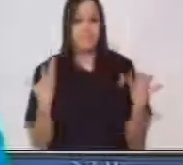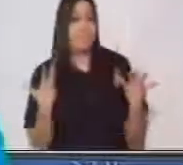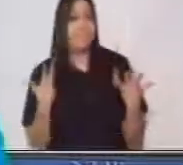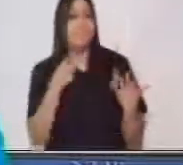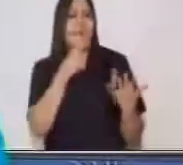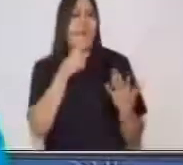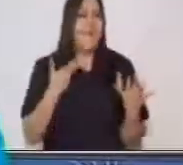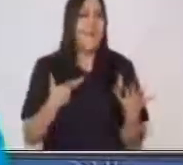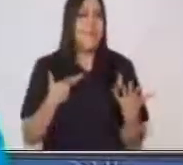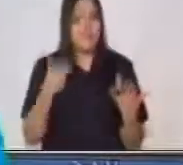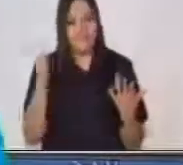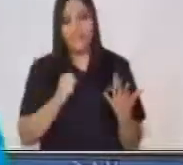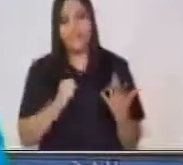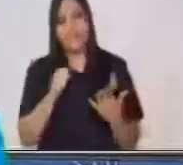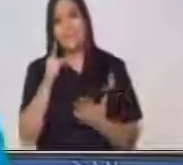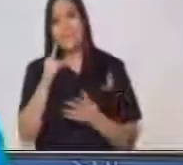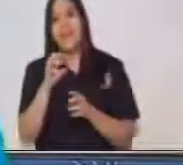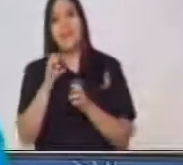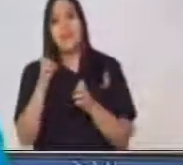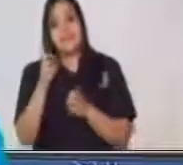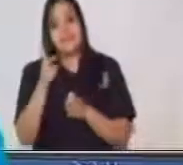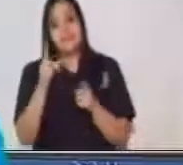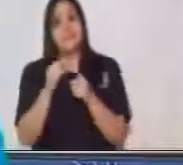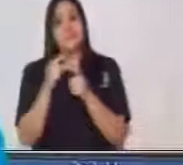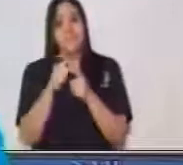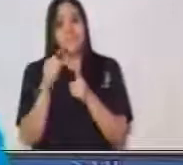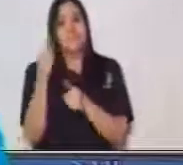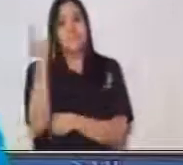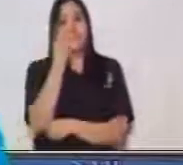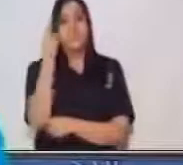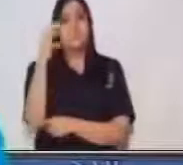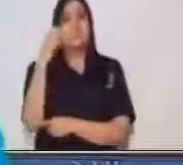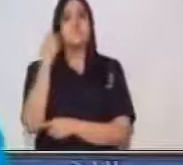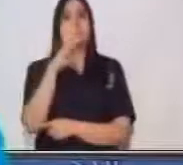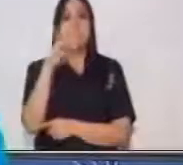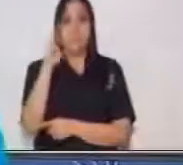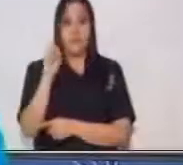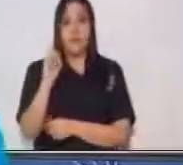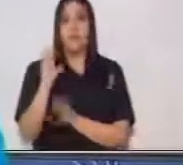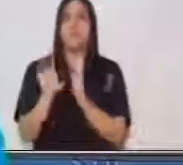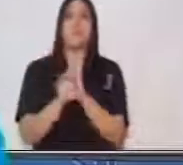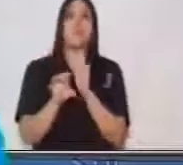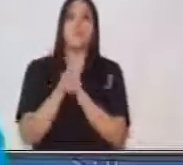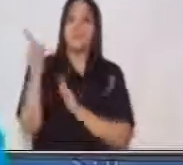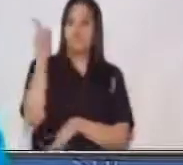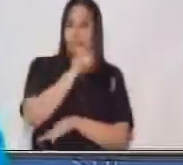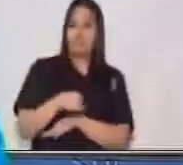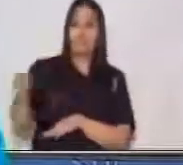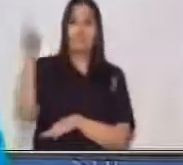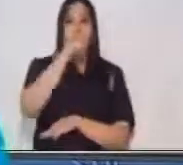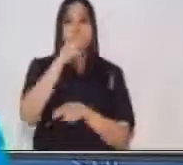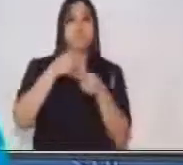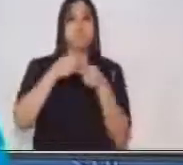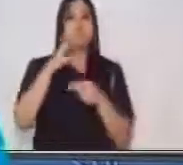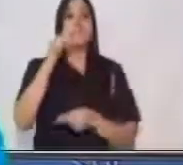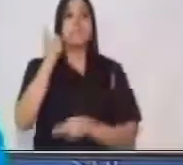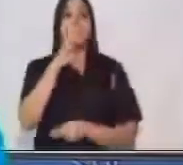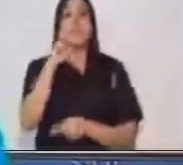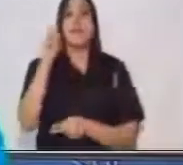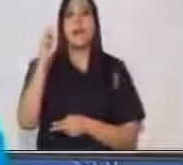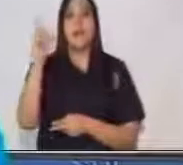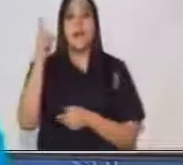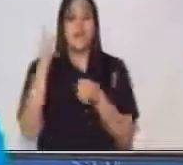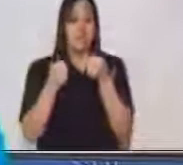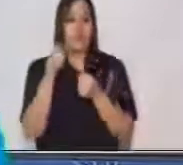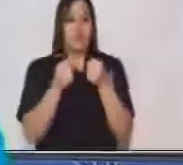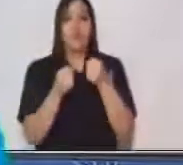es el núcleo del sujeto. Entonces vamos a encerrar la palabra carro en un círculo o